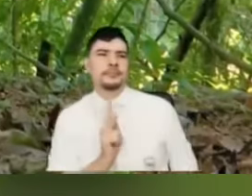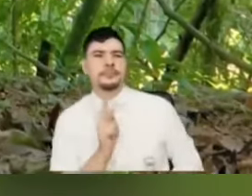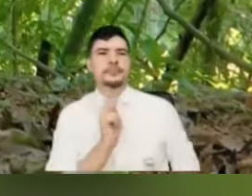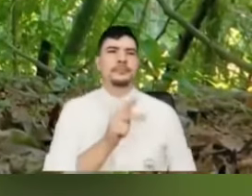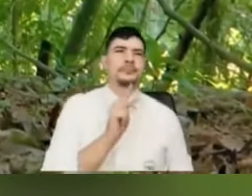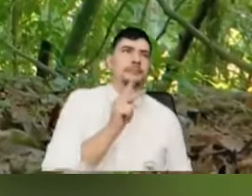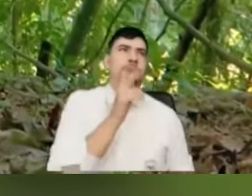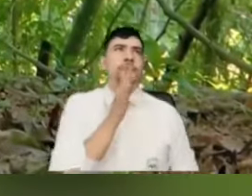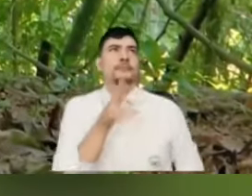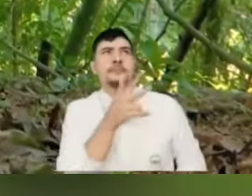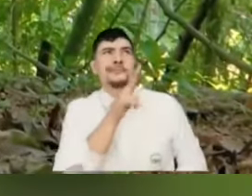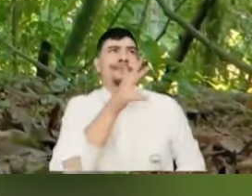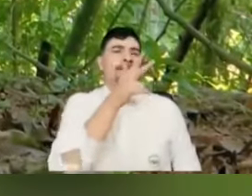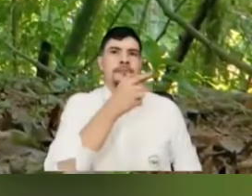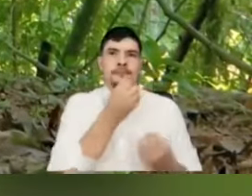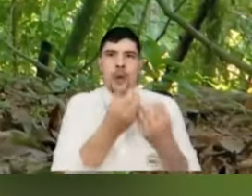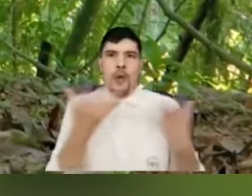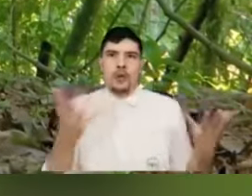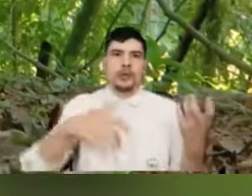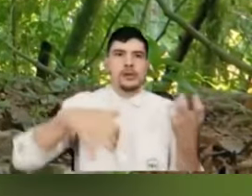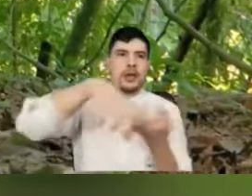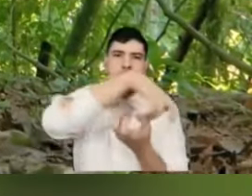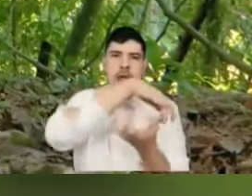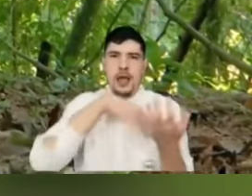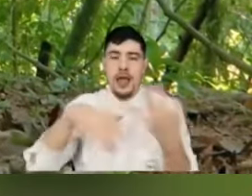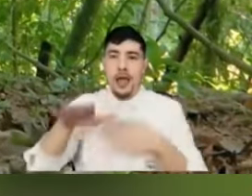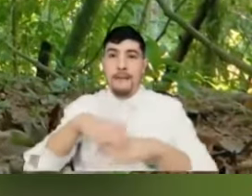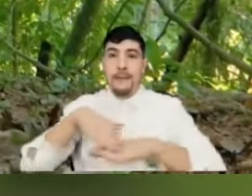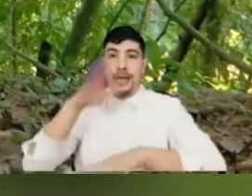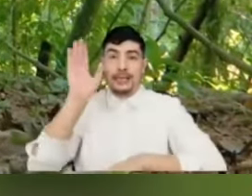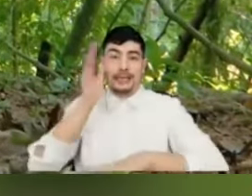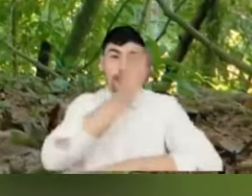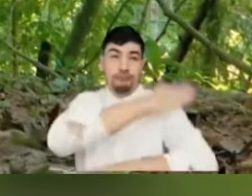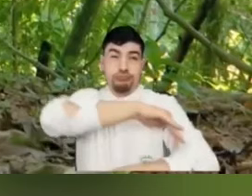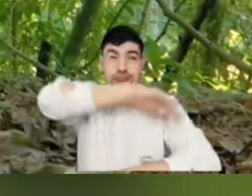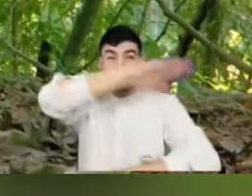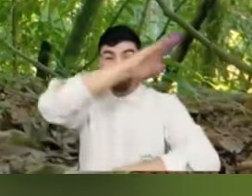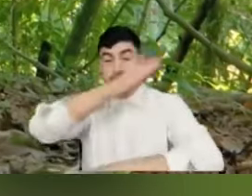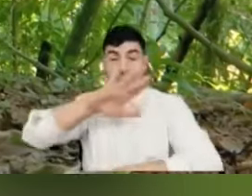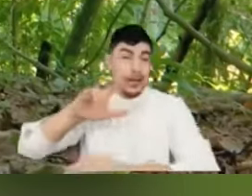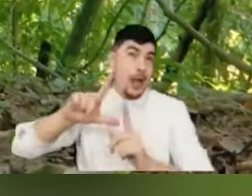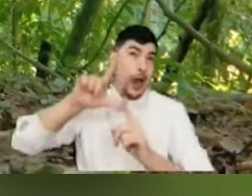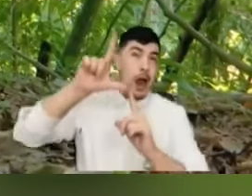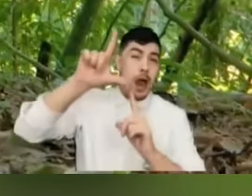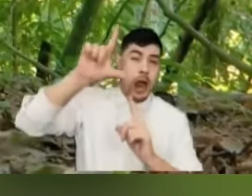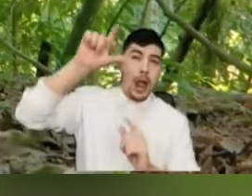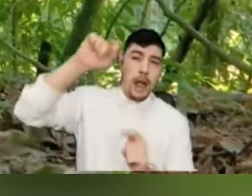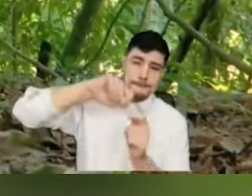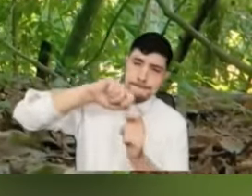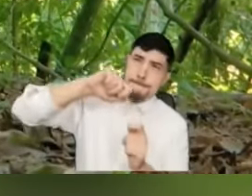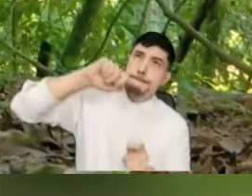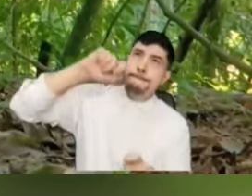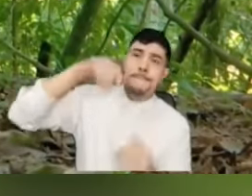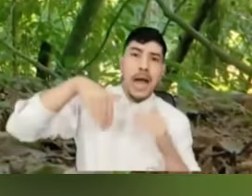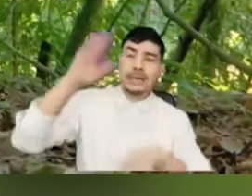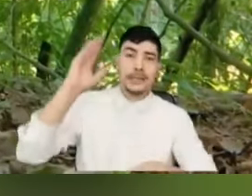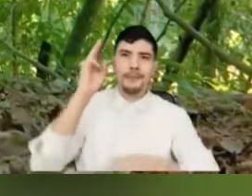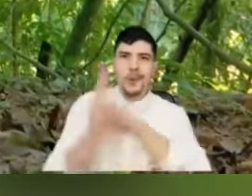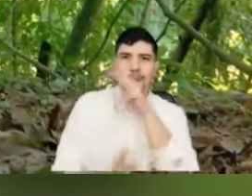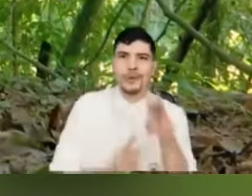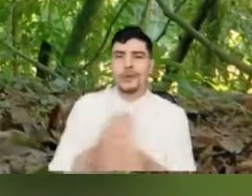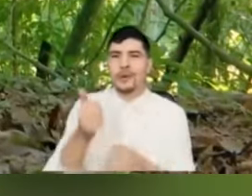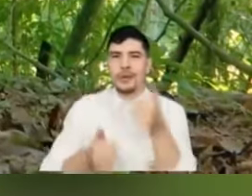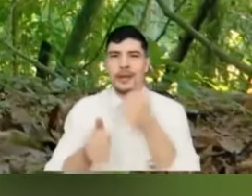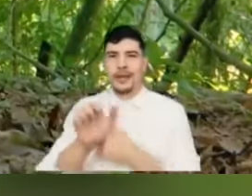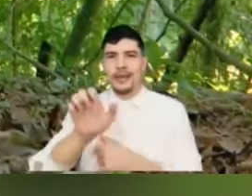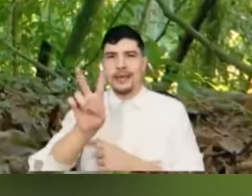de los más altos del mundo, como dato curioso, es el Everest. Y el día de hoy nos encontramos subiendo al Cerro de Cristo.